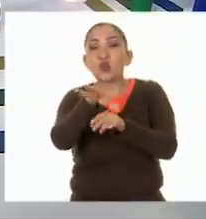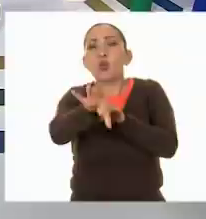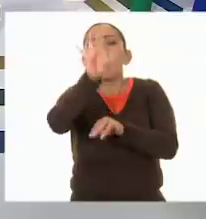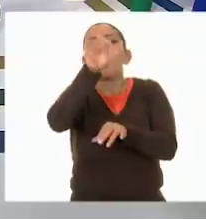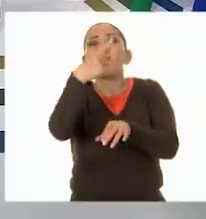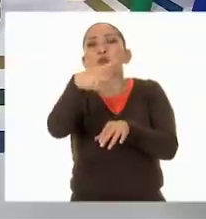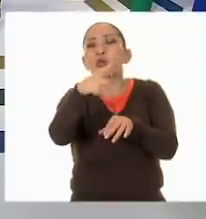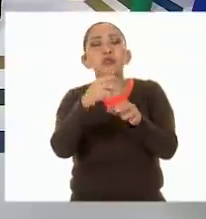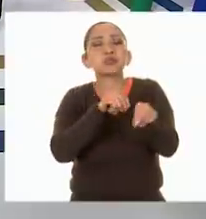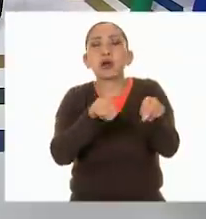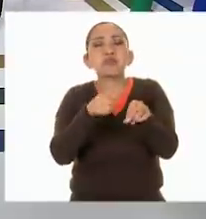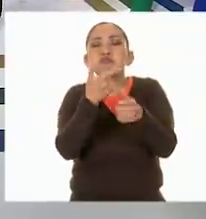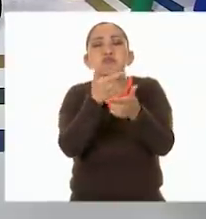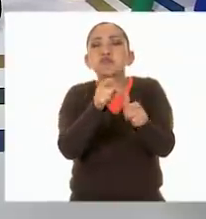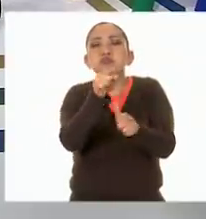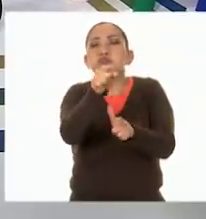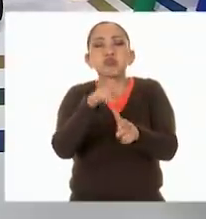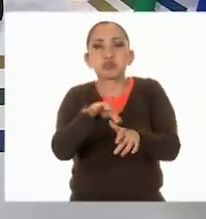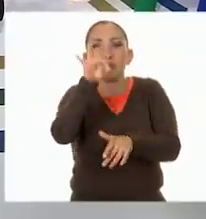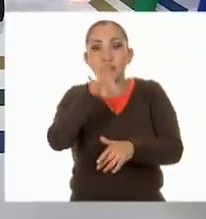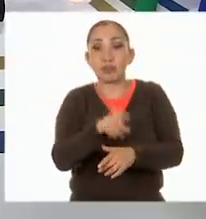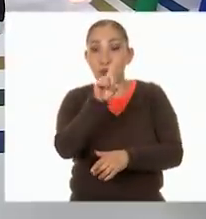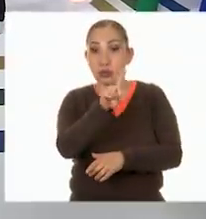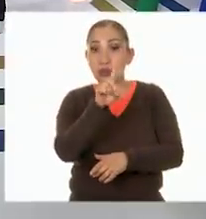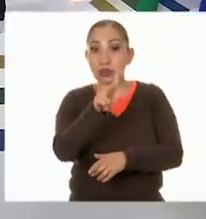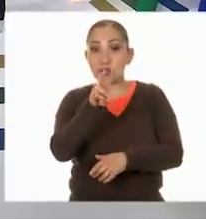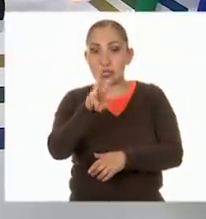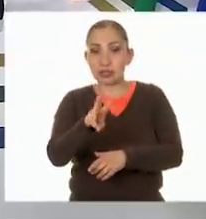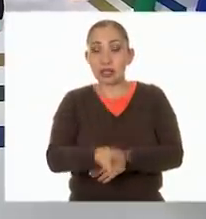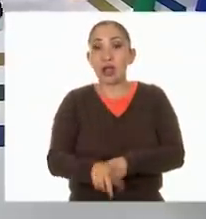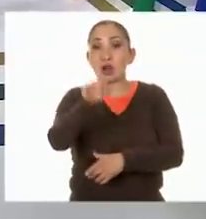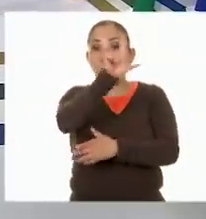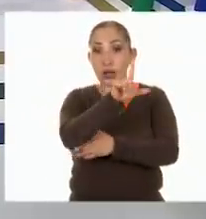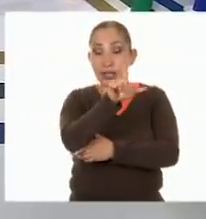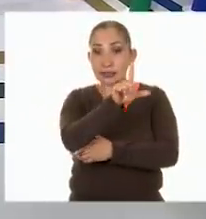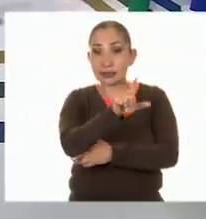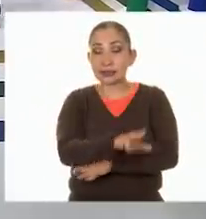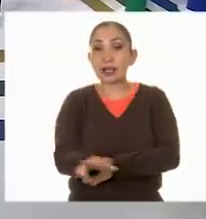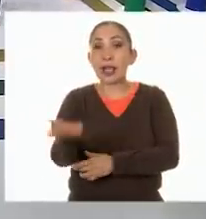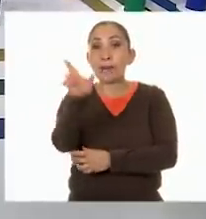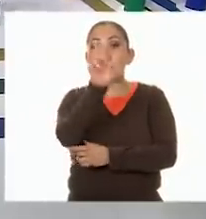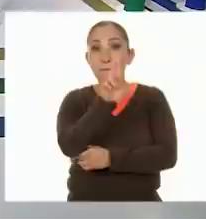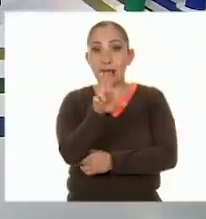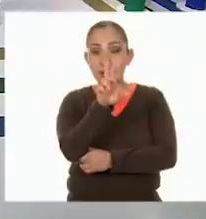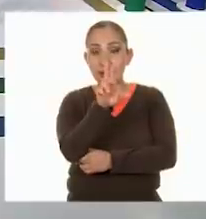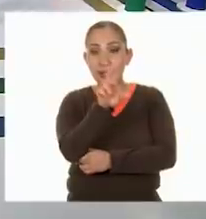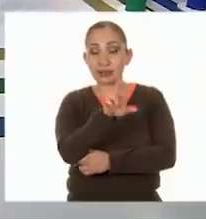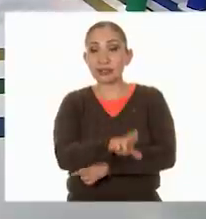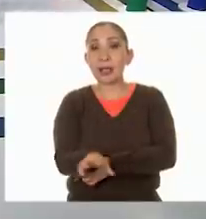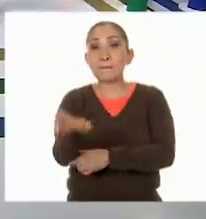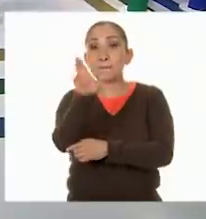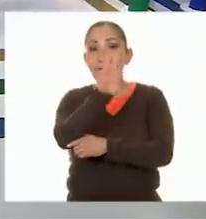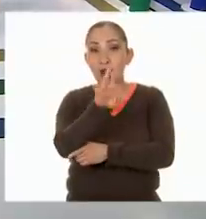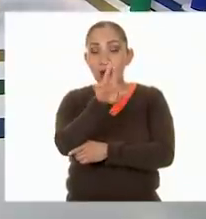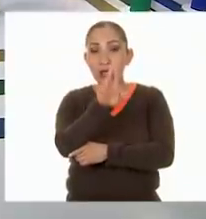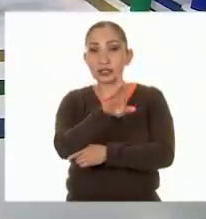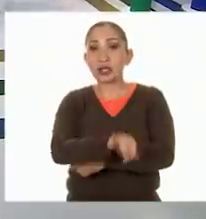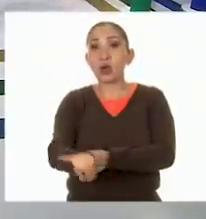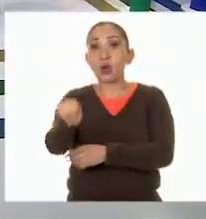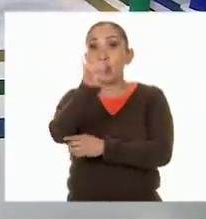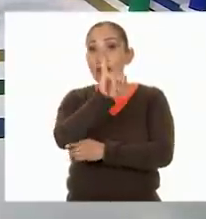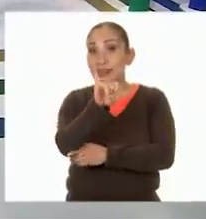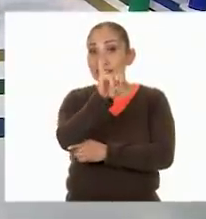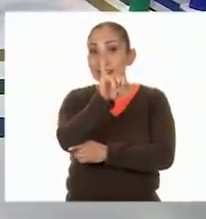hacer? Bien. Muy bien. Empezamos. Una, dos, tres. Lunes, martes,